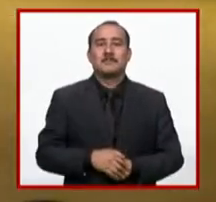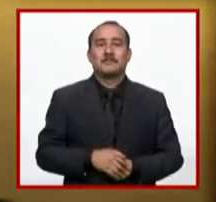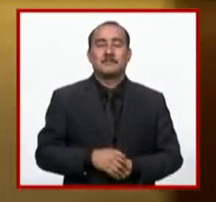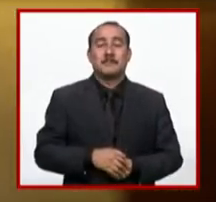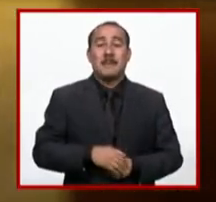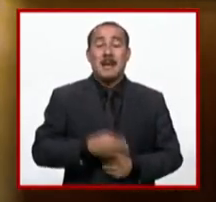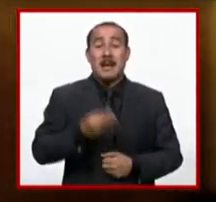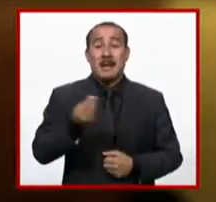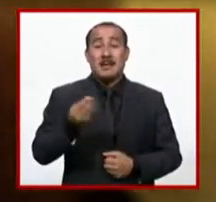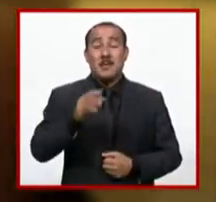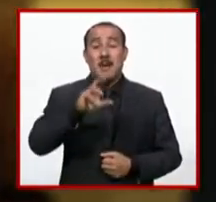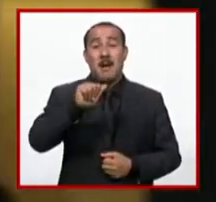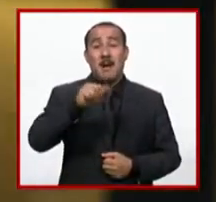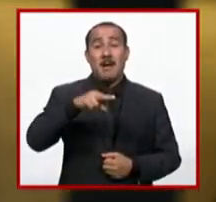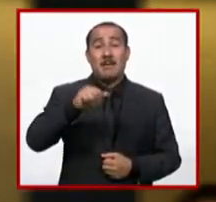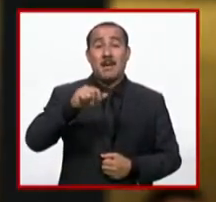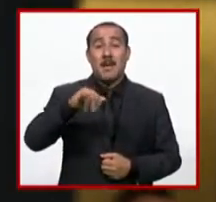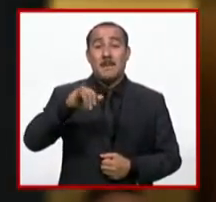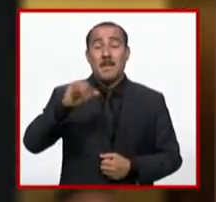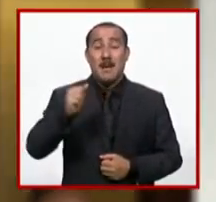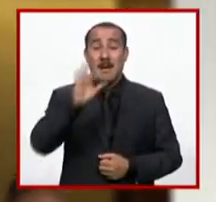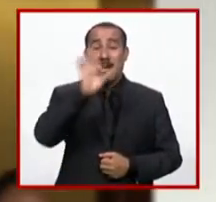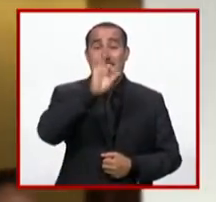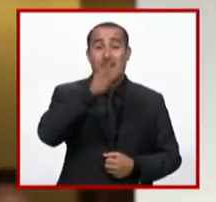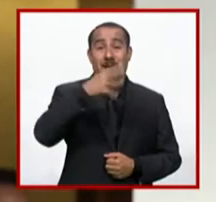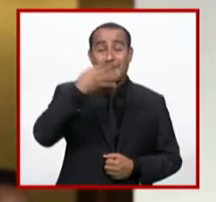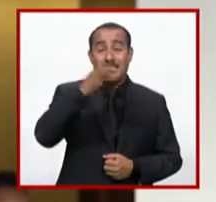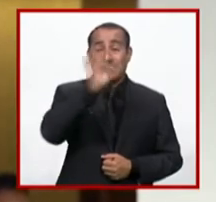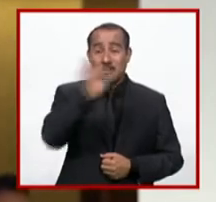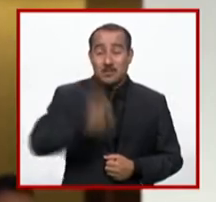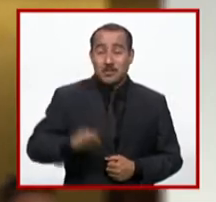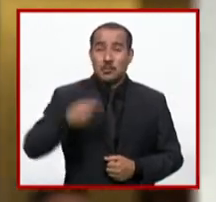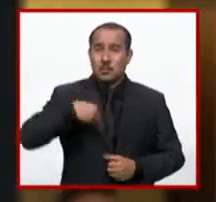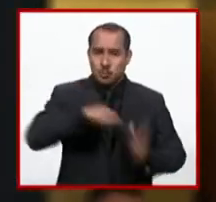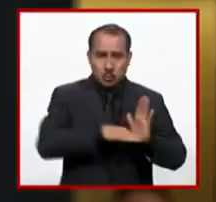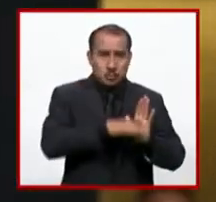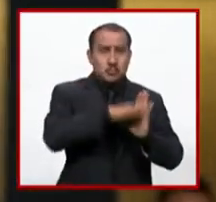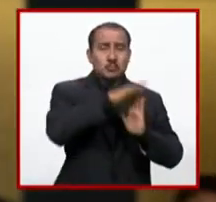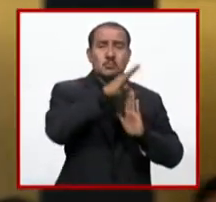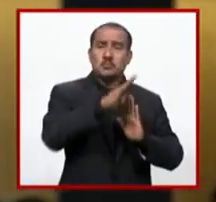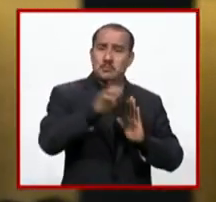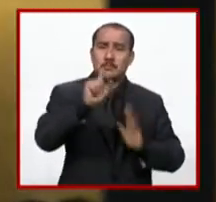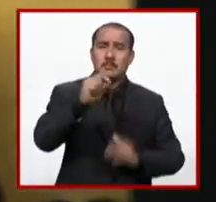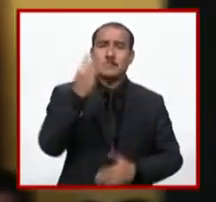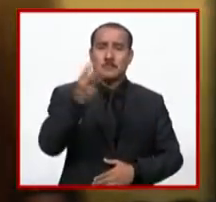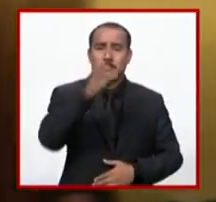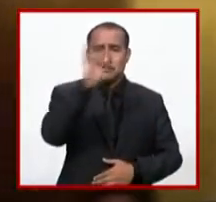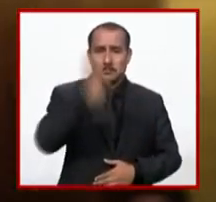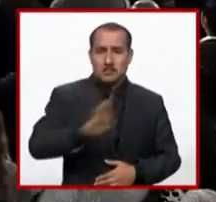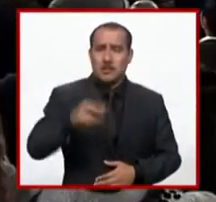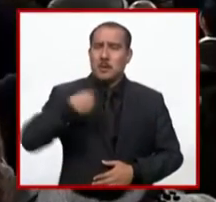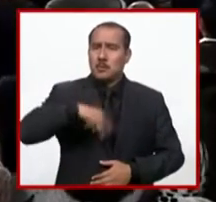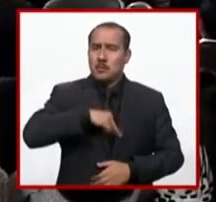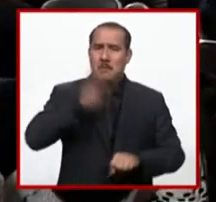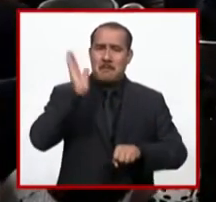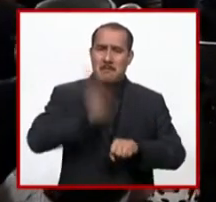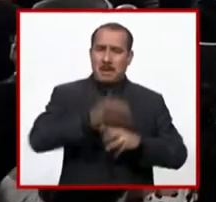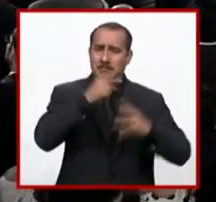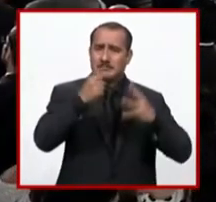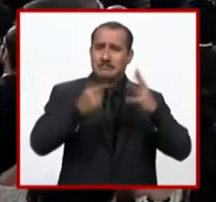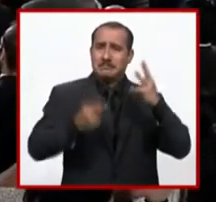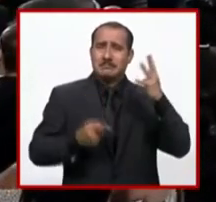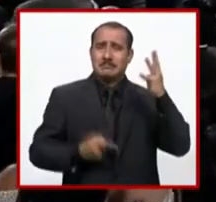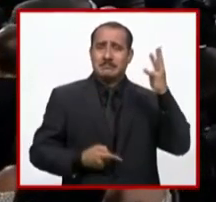anemia, la meta es 14% y hemos avanzado 23%. Y así podría platicarles de cada